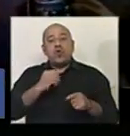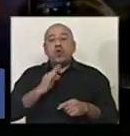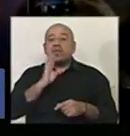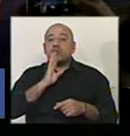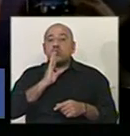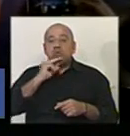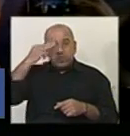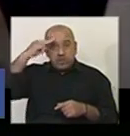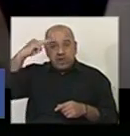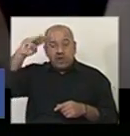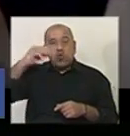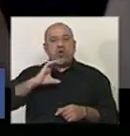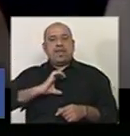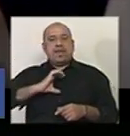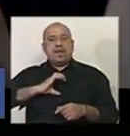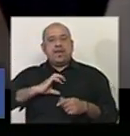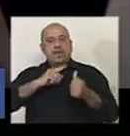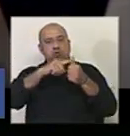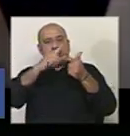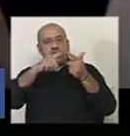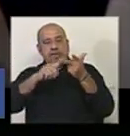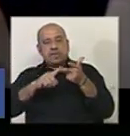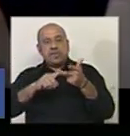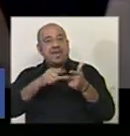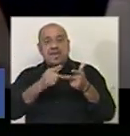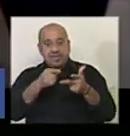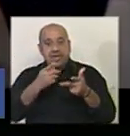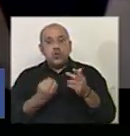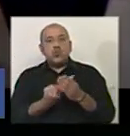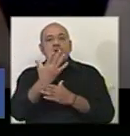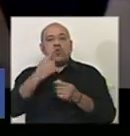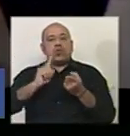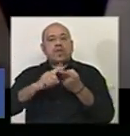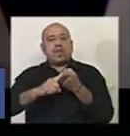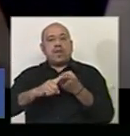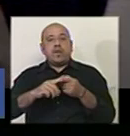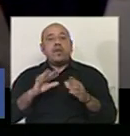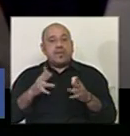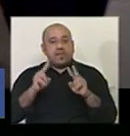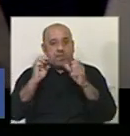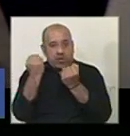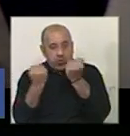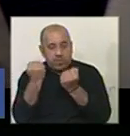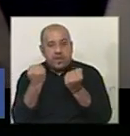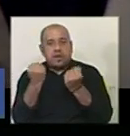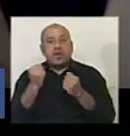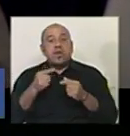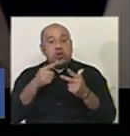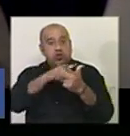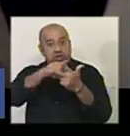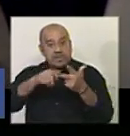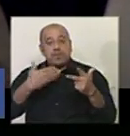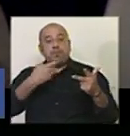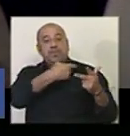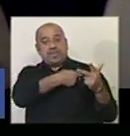conocido como T-MEC, que reemplazará al Tratado de Libre Comercio de América del Norte, el TLCAN. Los tres mandatarios